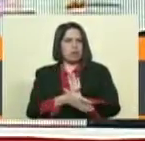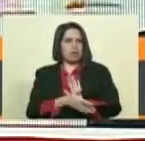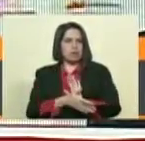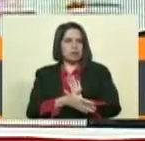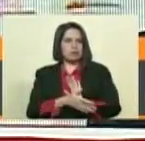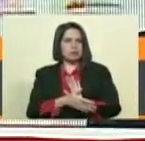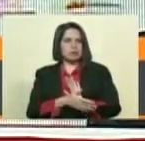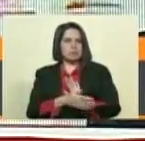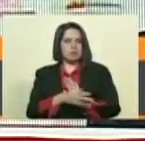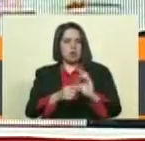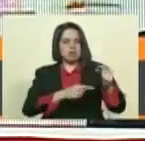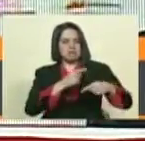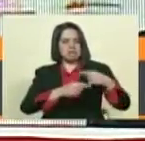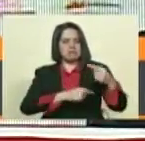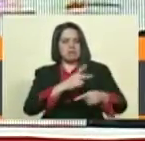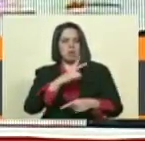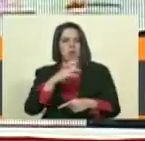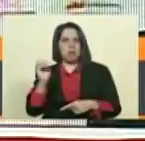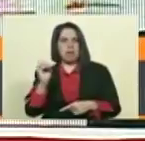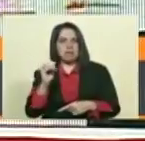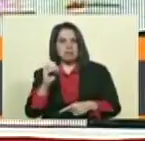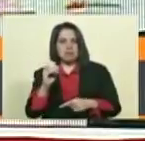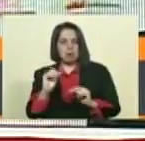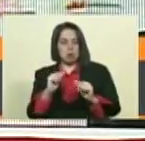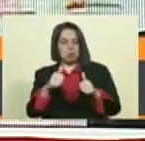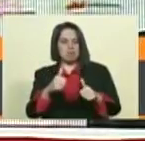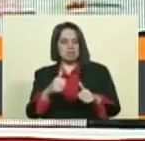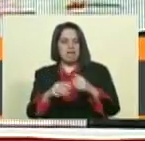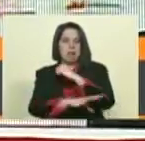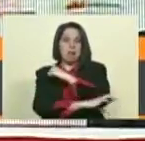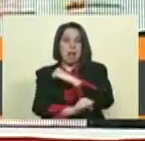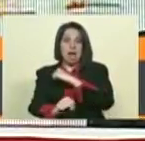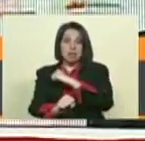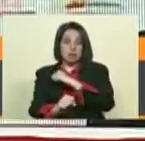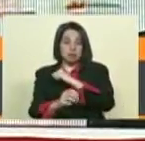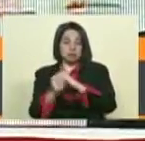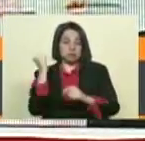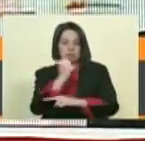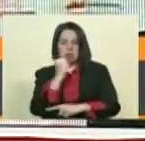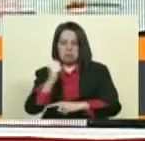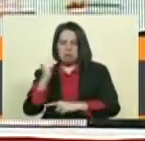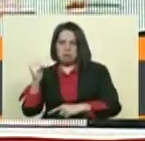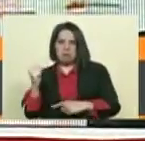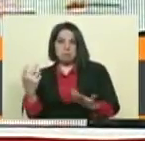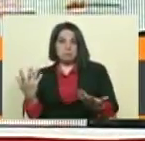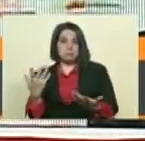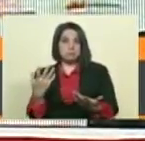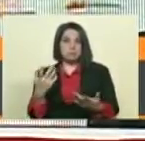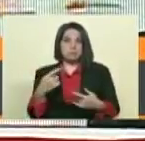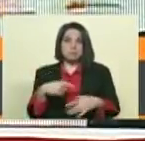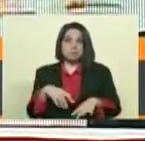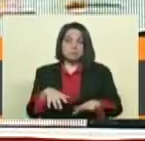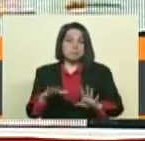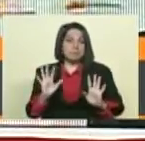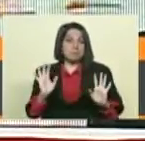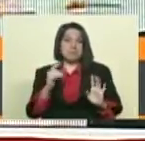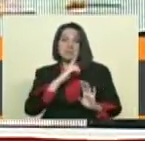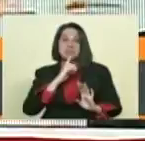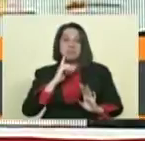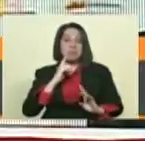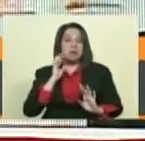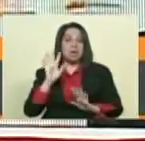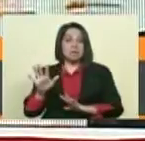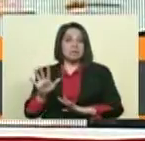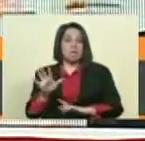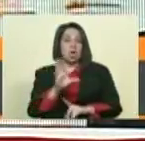llegó la cultura de la criminalidad, si eso se puede denominar así,